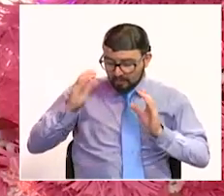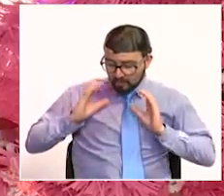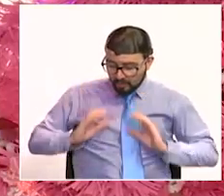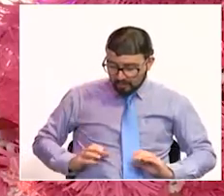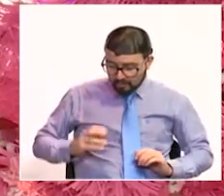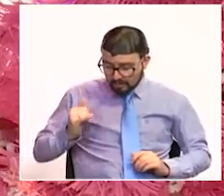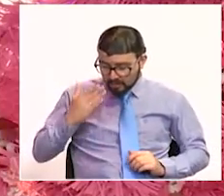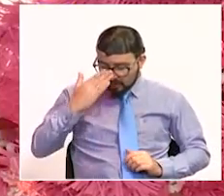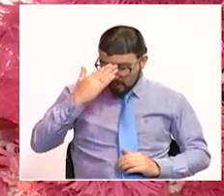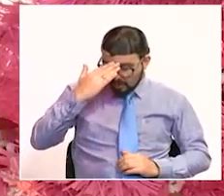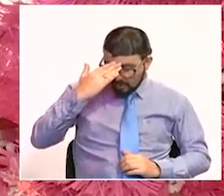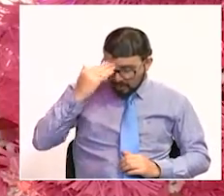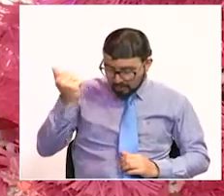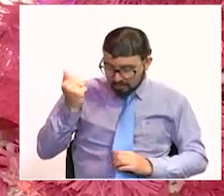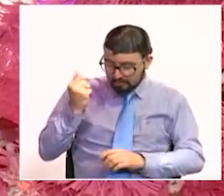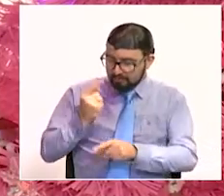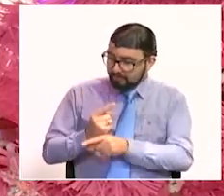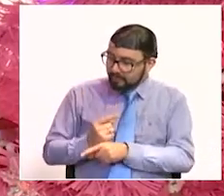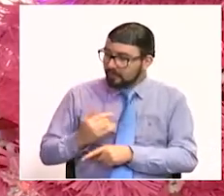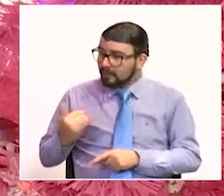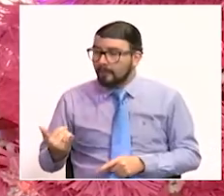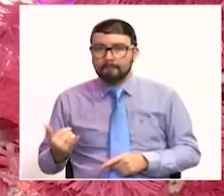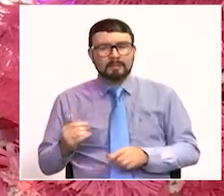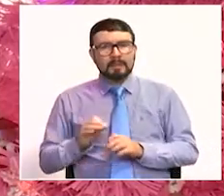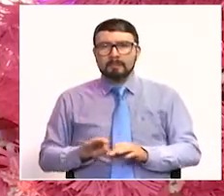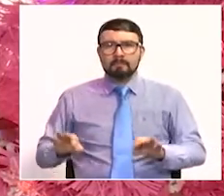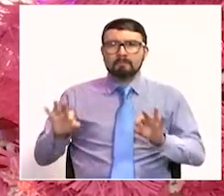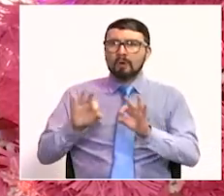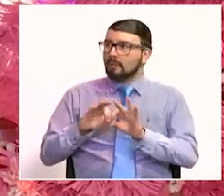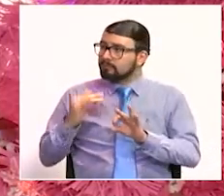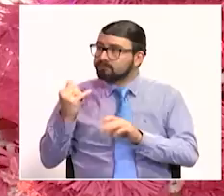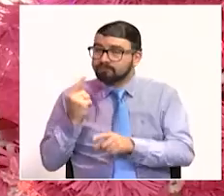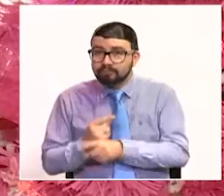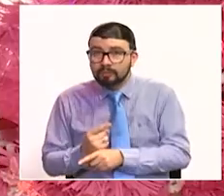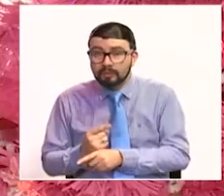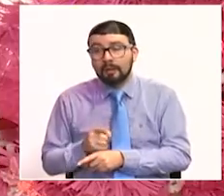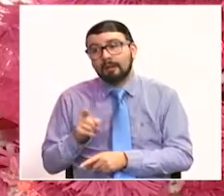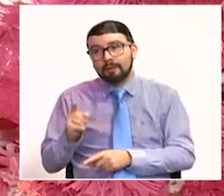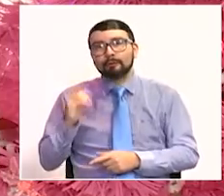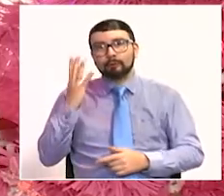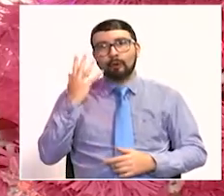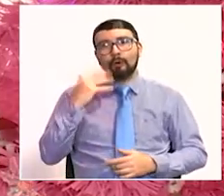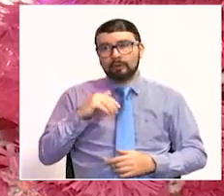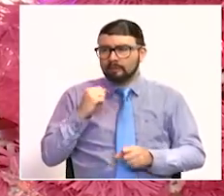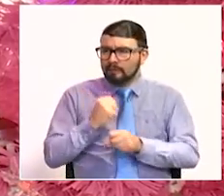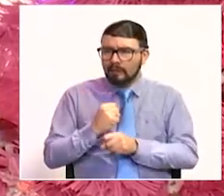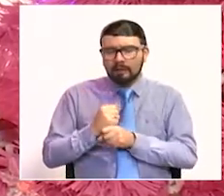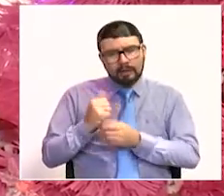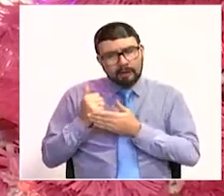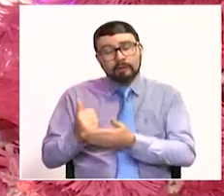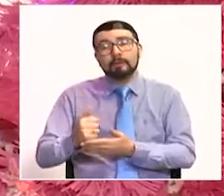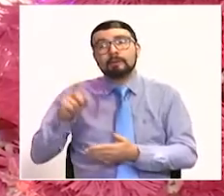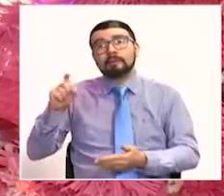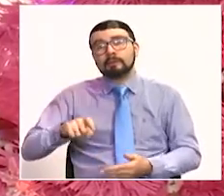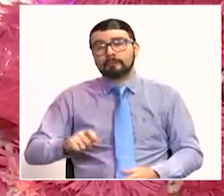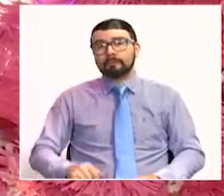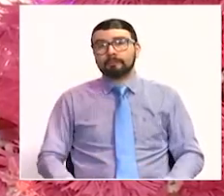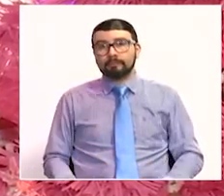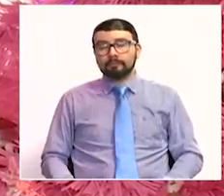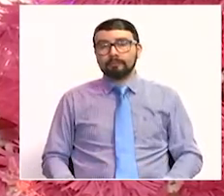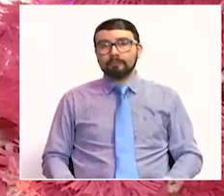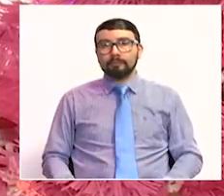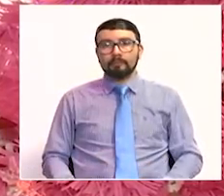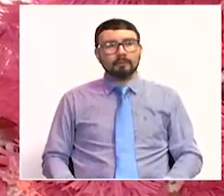que también es algo supremamente importante que todos los días debemos trabajar por ella. Vamos a ir a una pausa